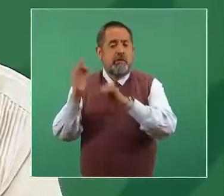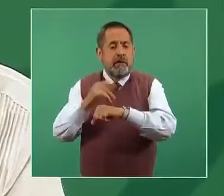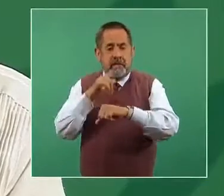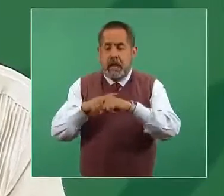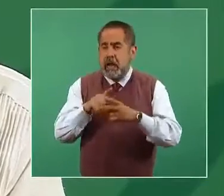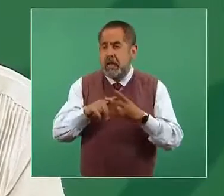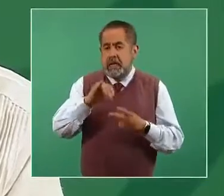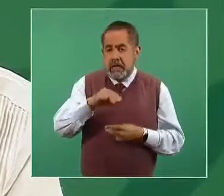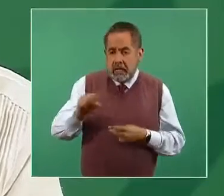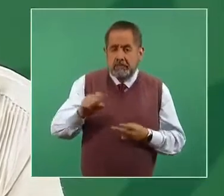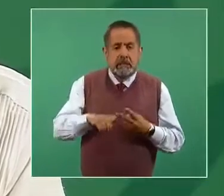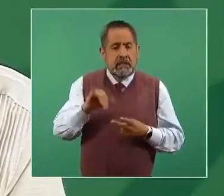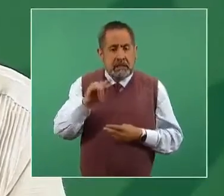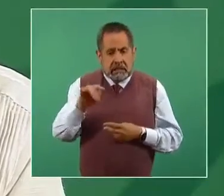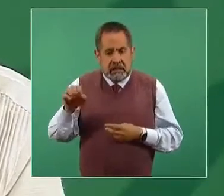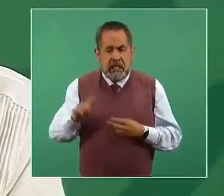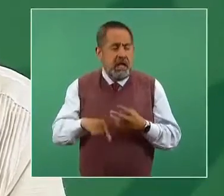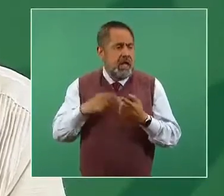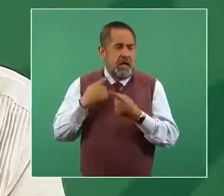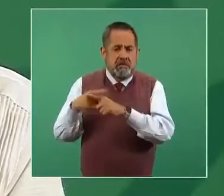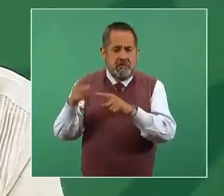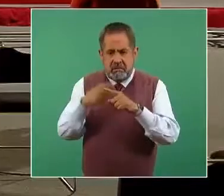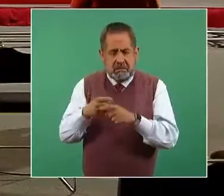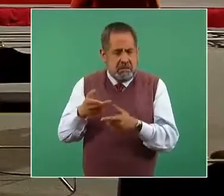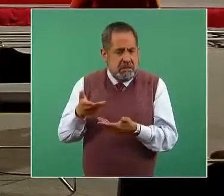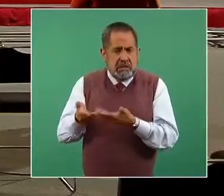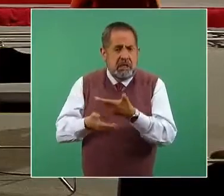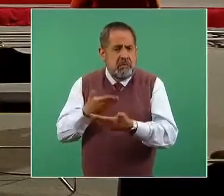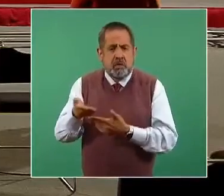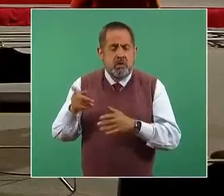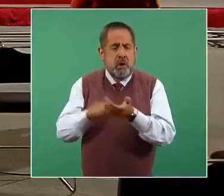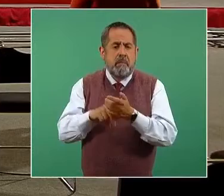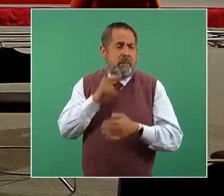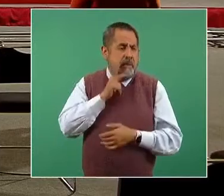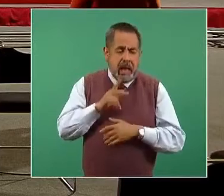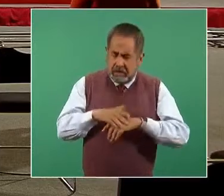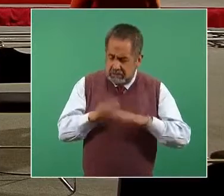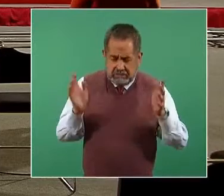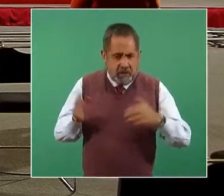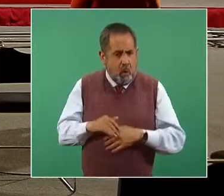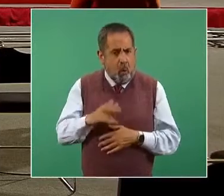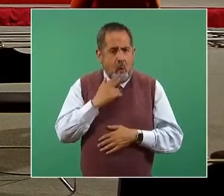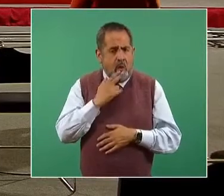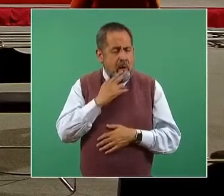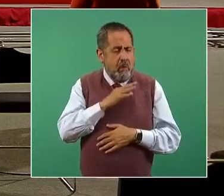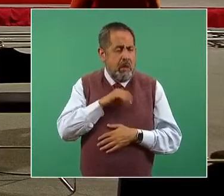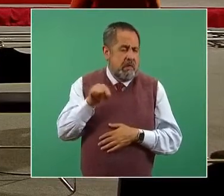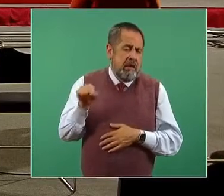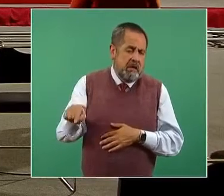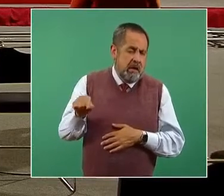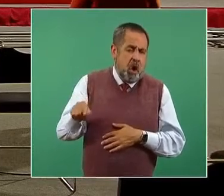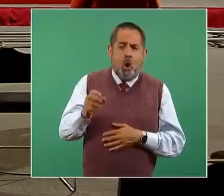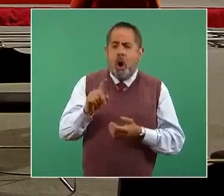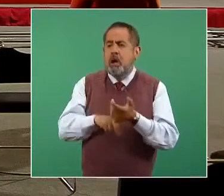como el IMSS, como el ISSSTE, como los servicios médicos de Pemex o las instituciones militares, incluso dado que tenemos